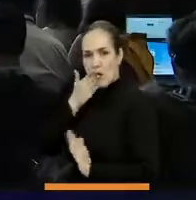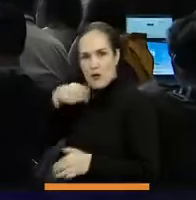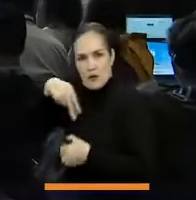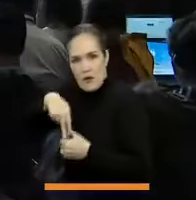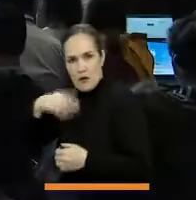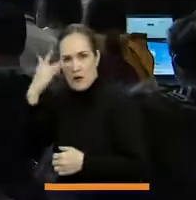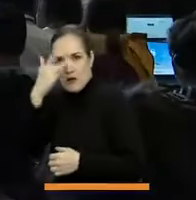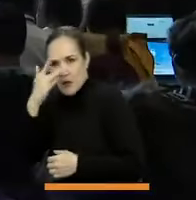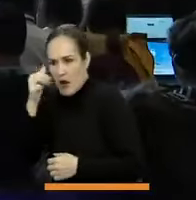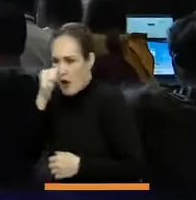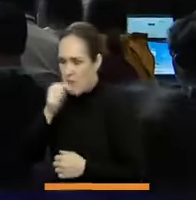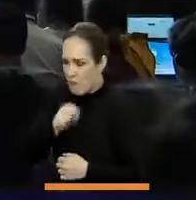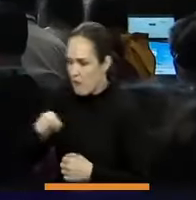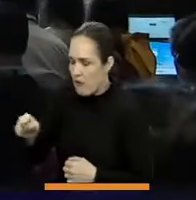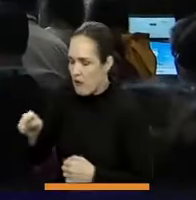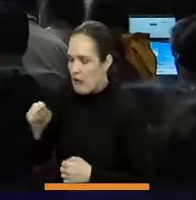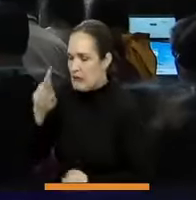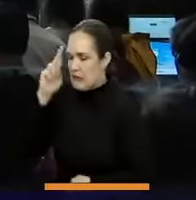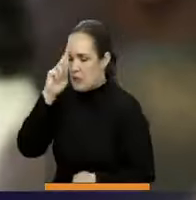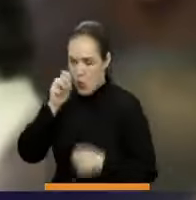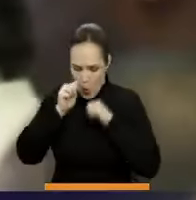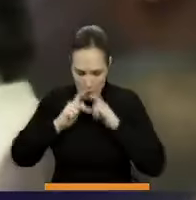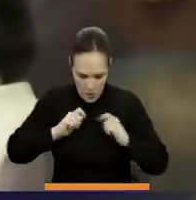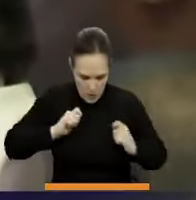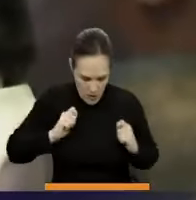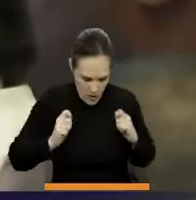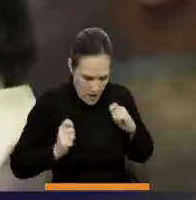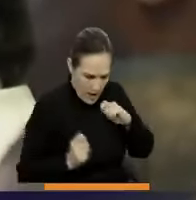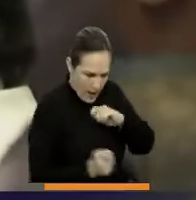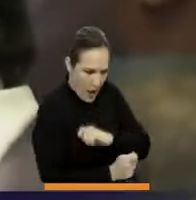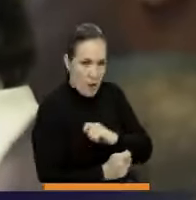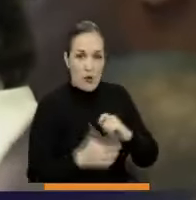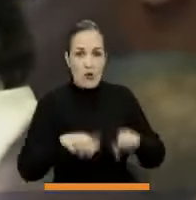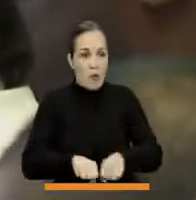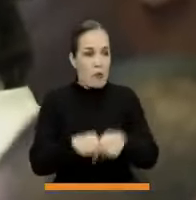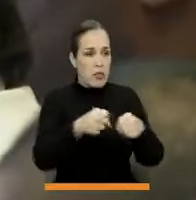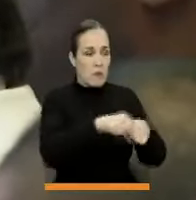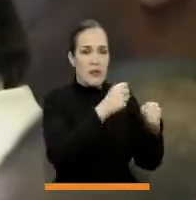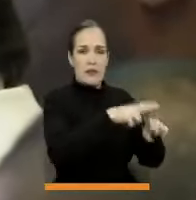cómo el ser humano debe empezar a cambiar la forma de relacionarse con la naturaleza.